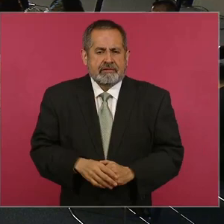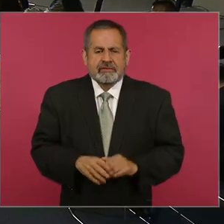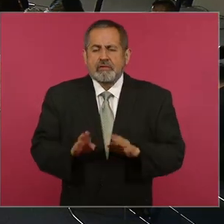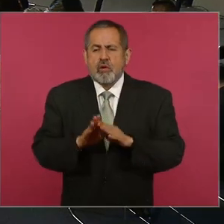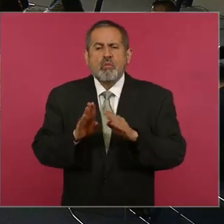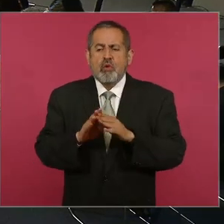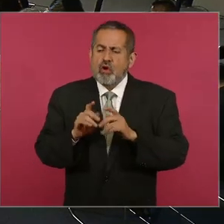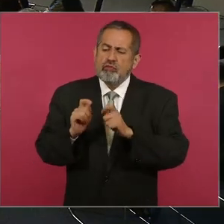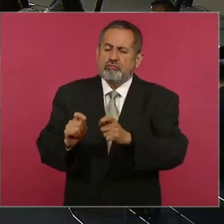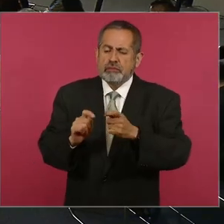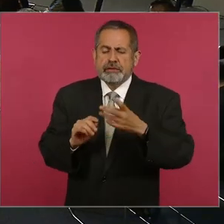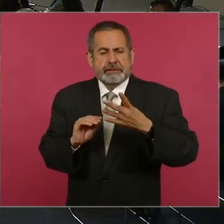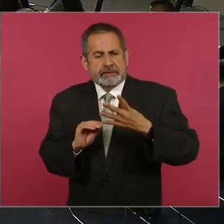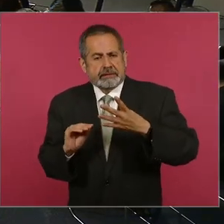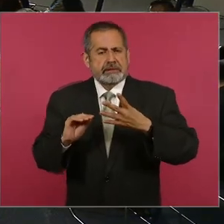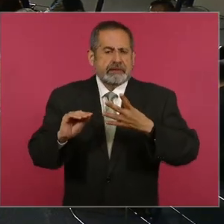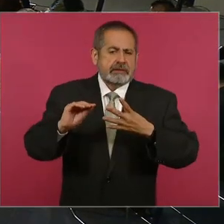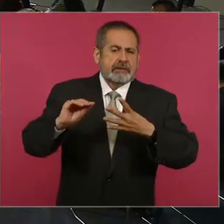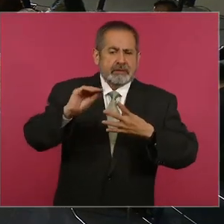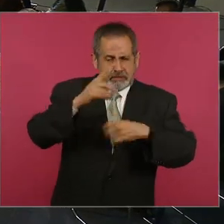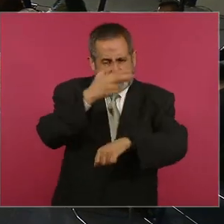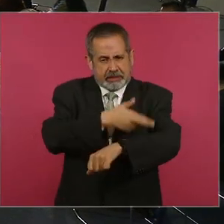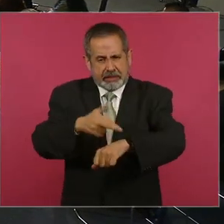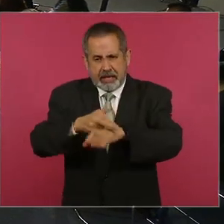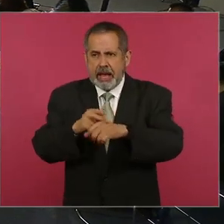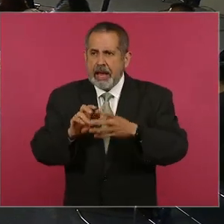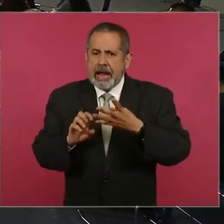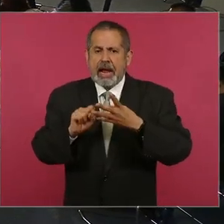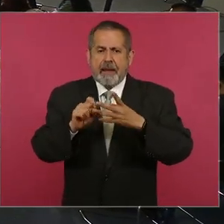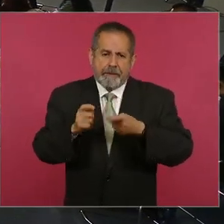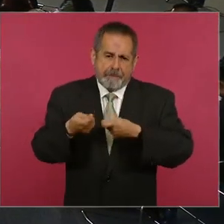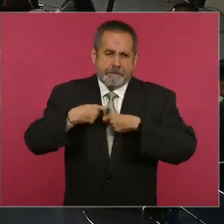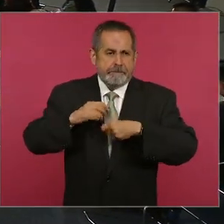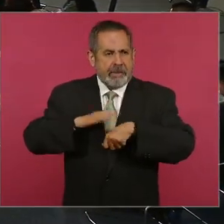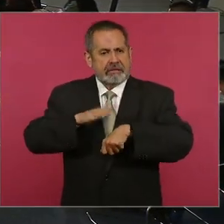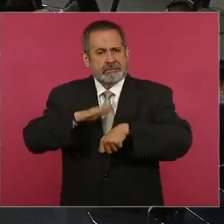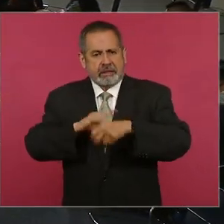cómo es el procedimiento de ascenso.